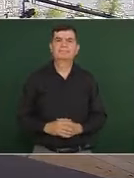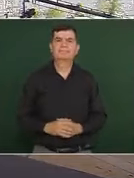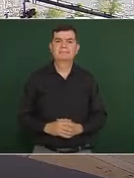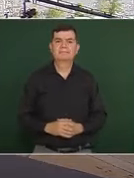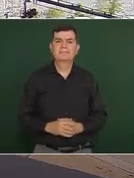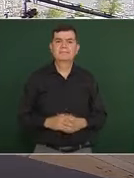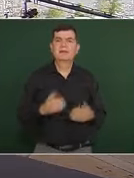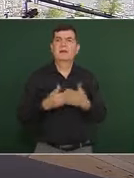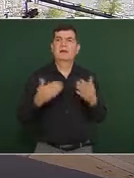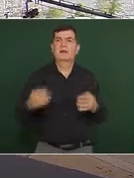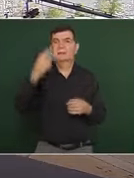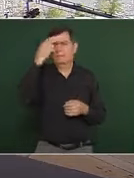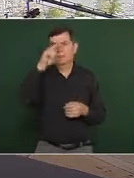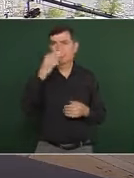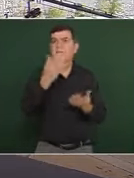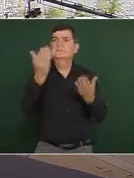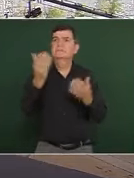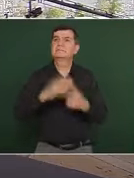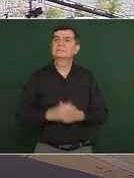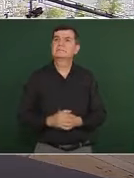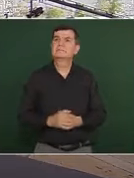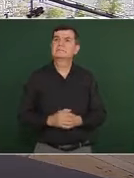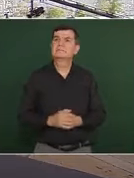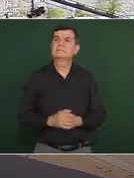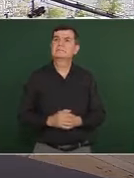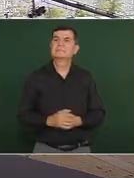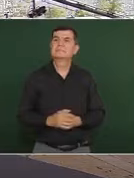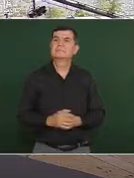Ahora sí vamos a México, digo, todo